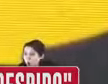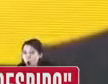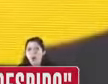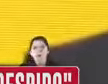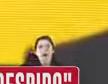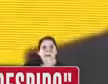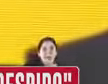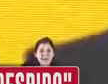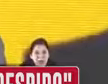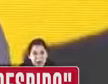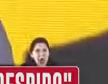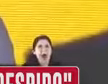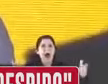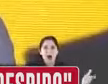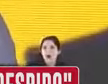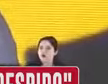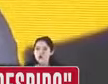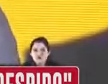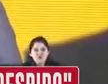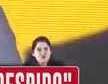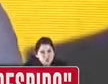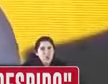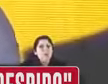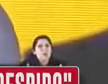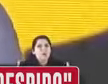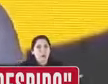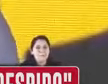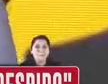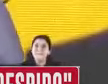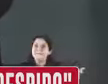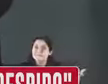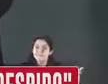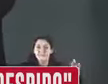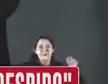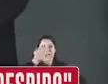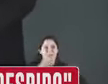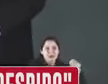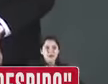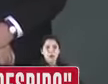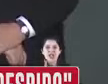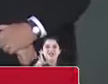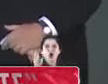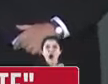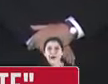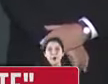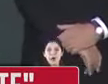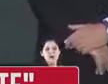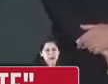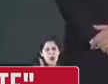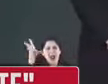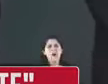consumo y entonces la no aprobación del presupuesto la pudimos aguantar porque teníamos espaldas